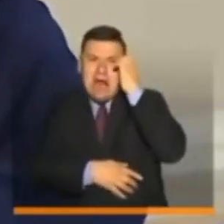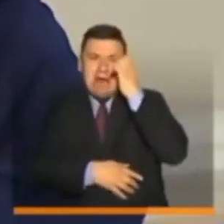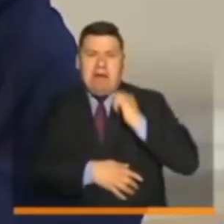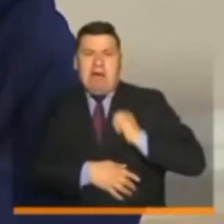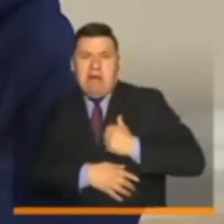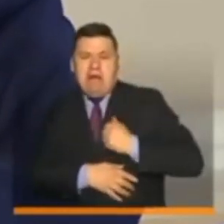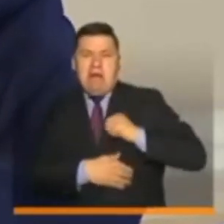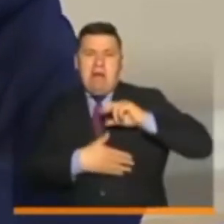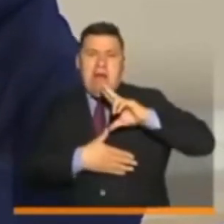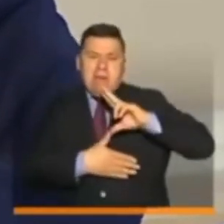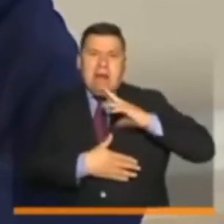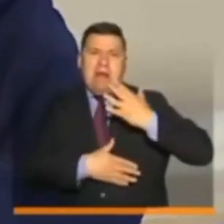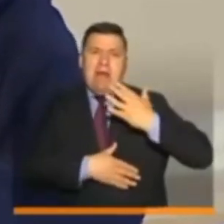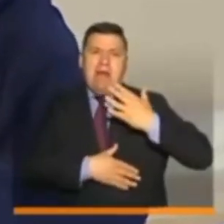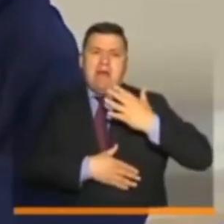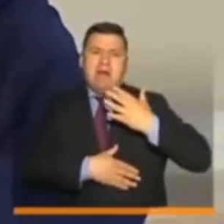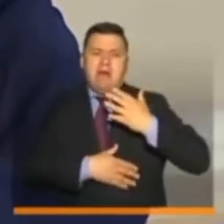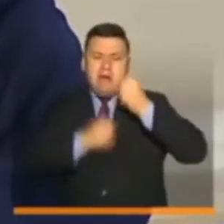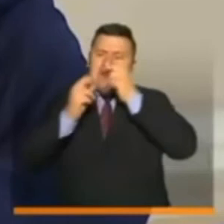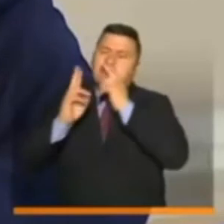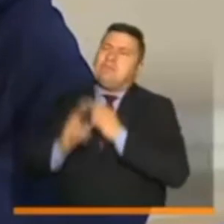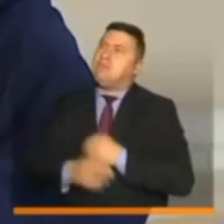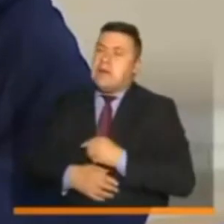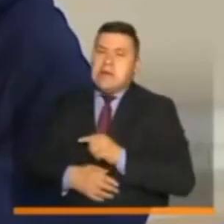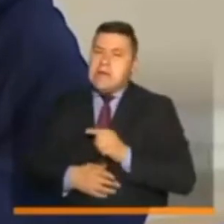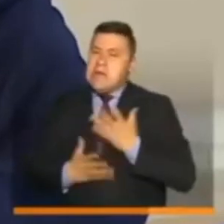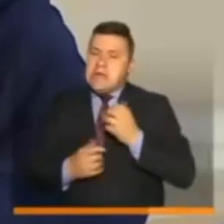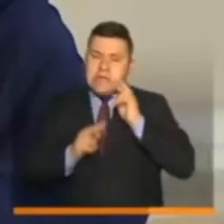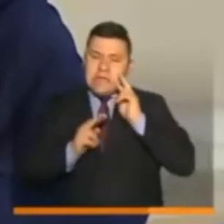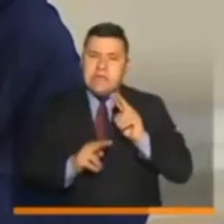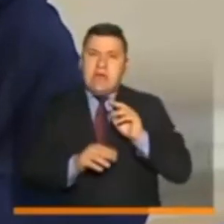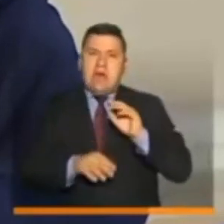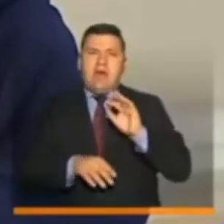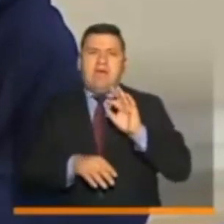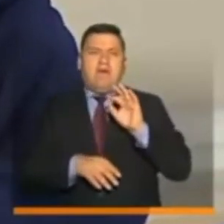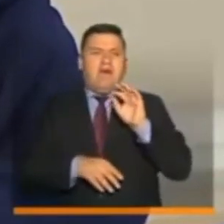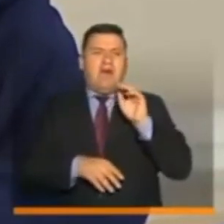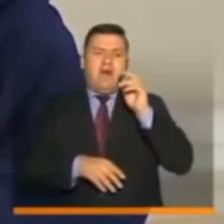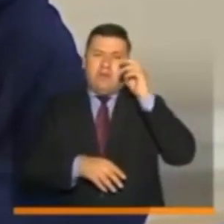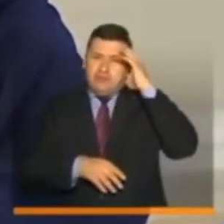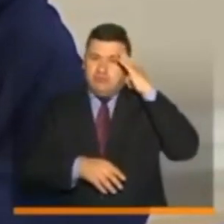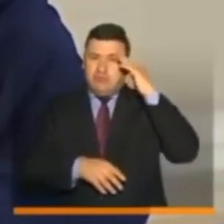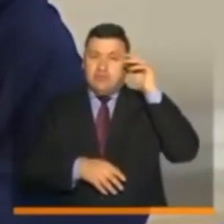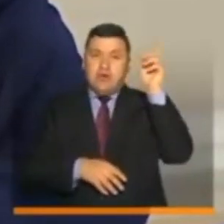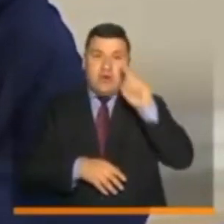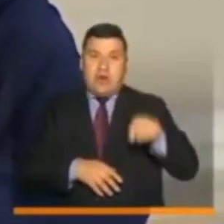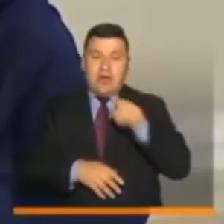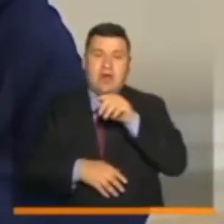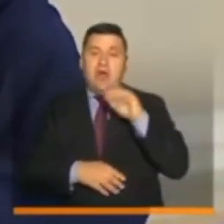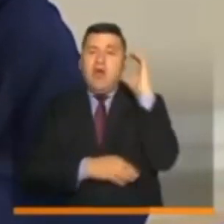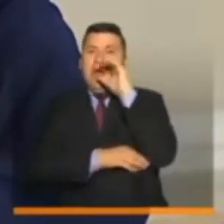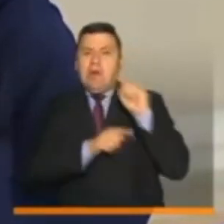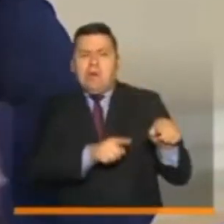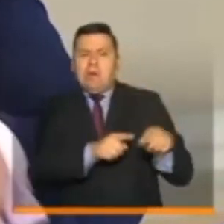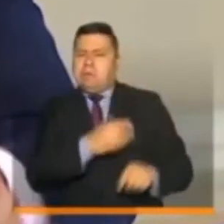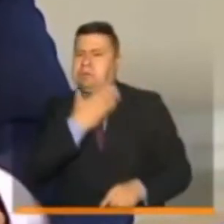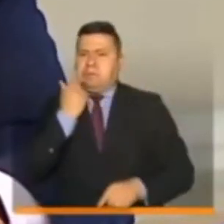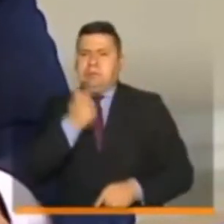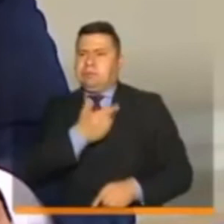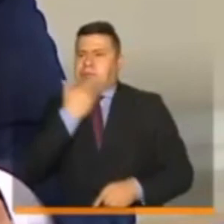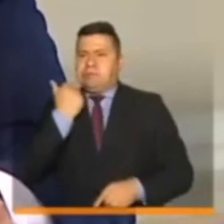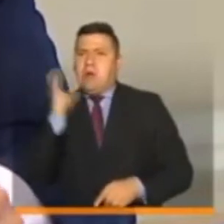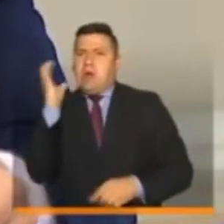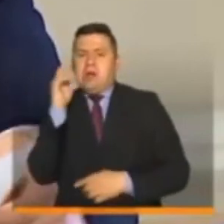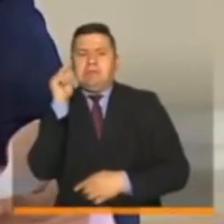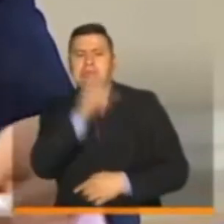de Canadá, de América Latina, con un resultado que además quisiera destacar. El Fondo Soberano de Noruega expresó que Colombia será el primer destino